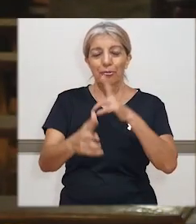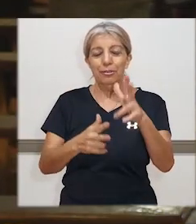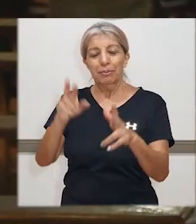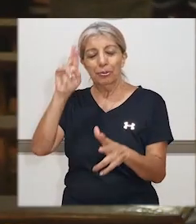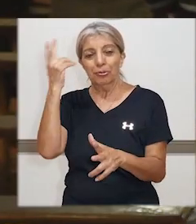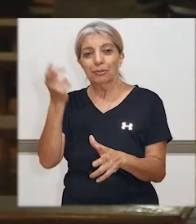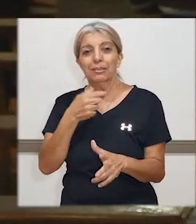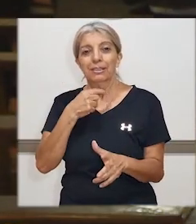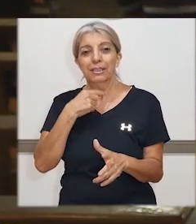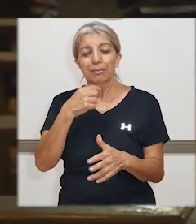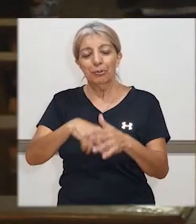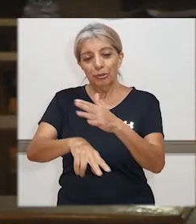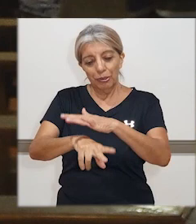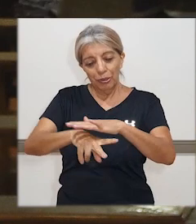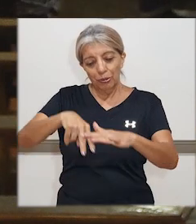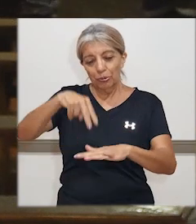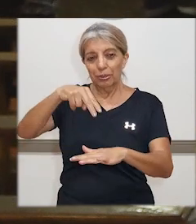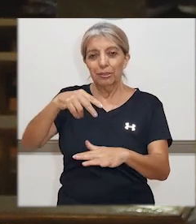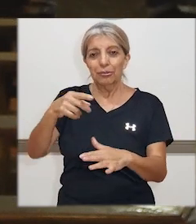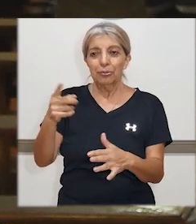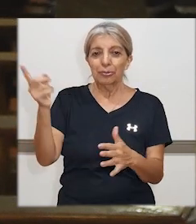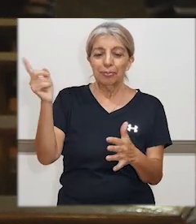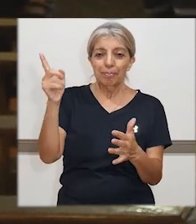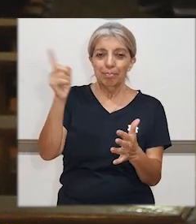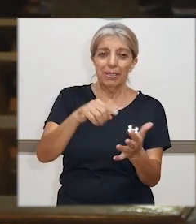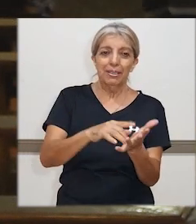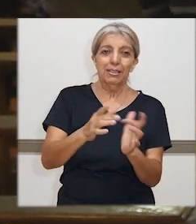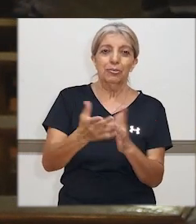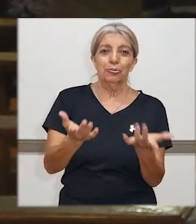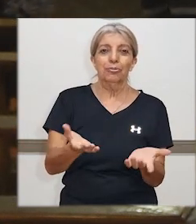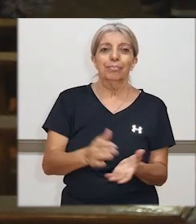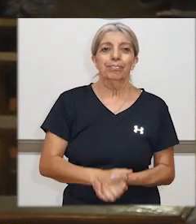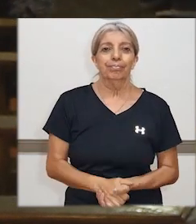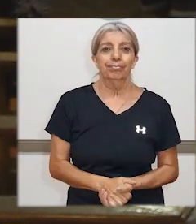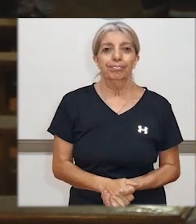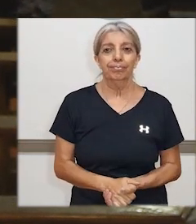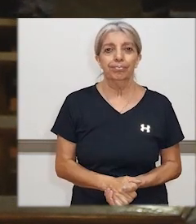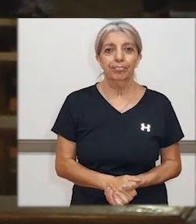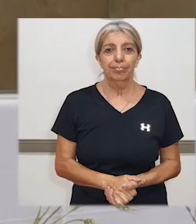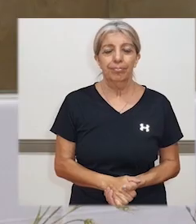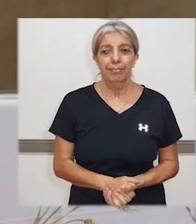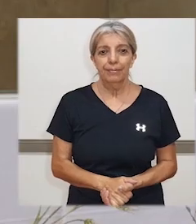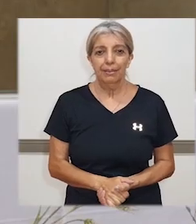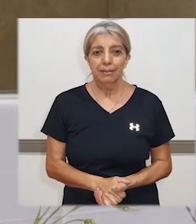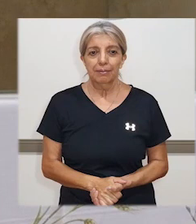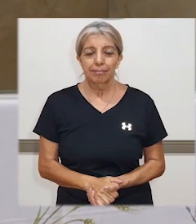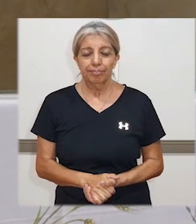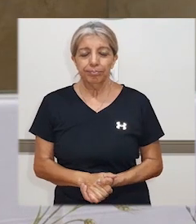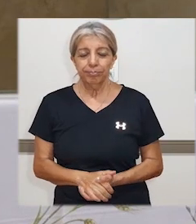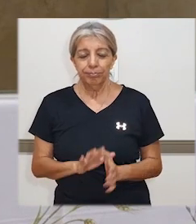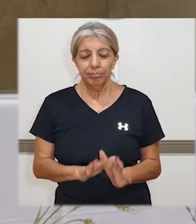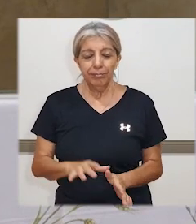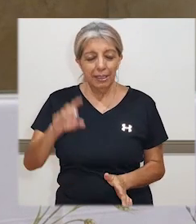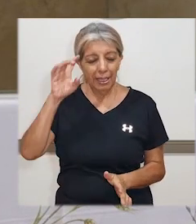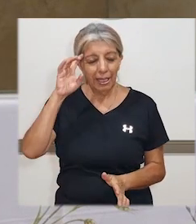muerte, proclamamos tu resurrección. Ven, Señor Jesús. Así, Padre,